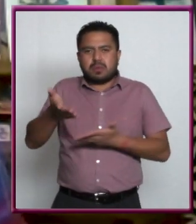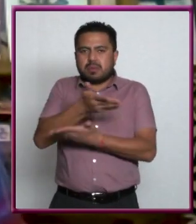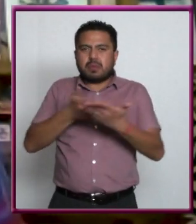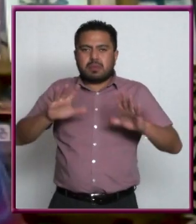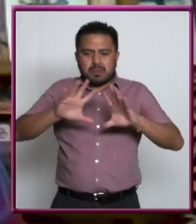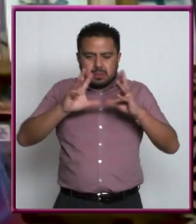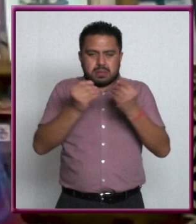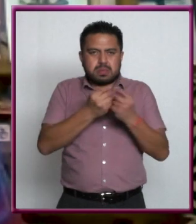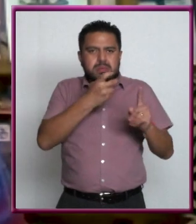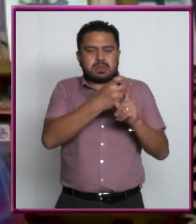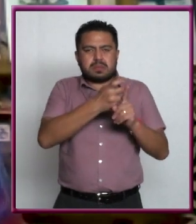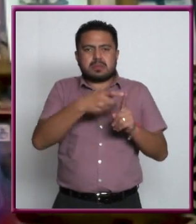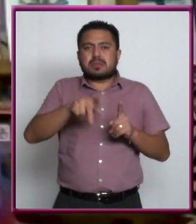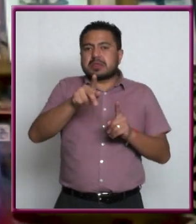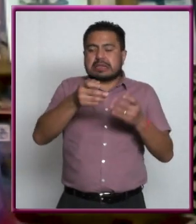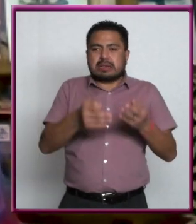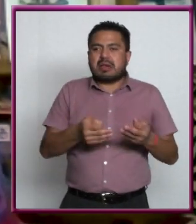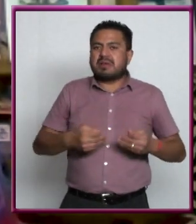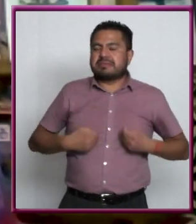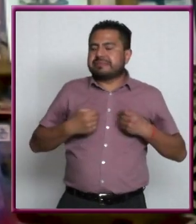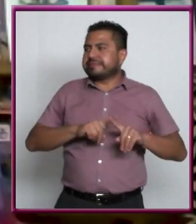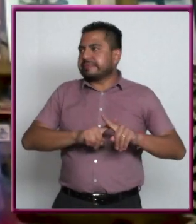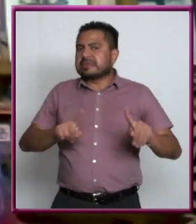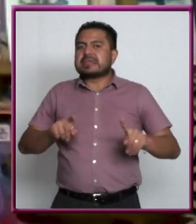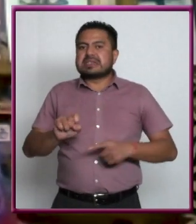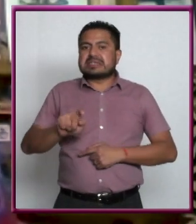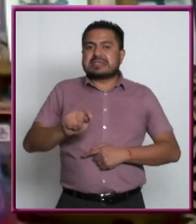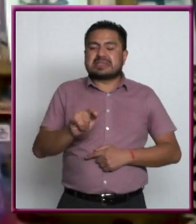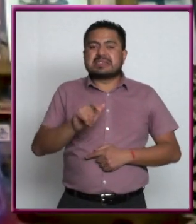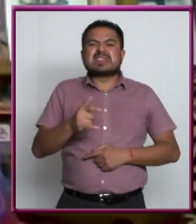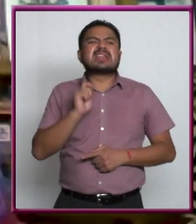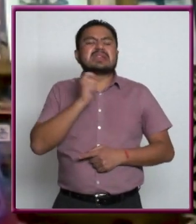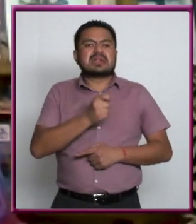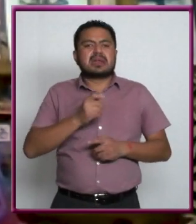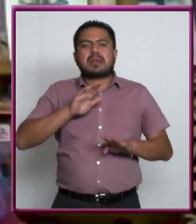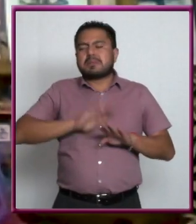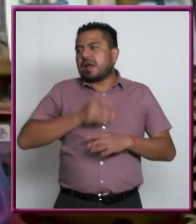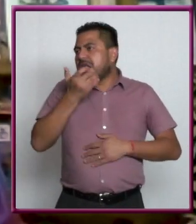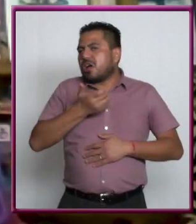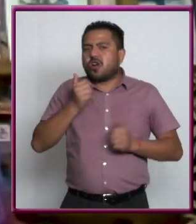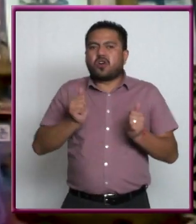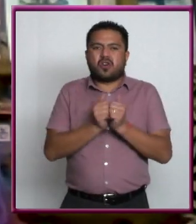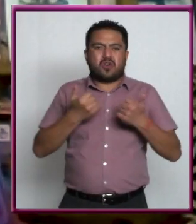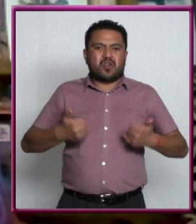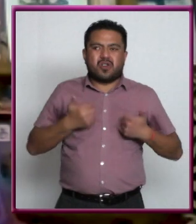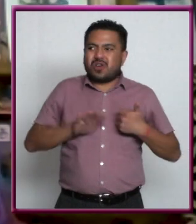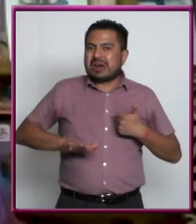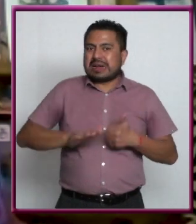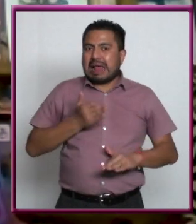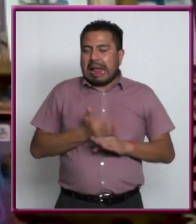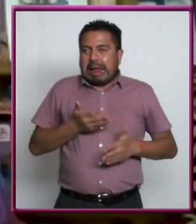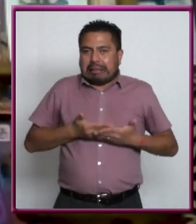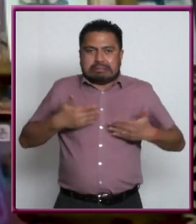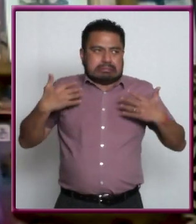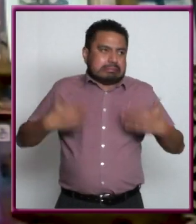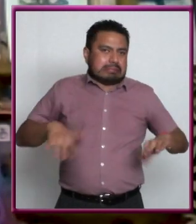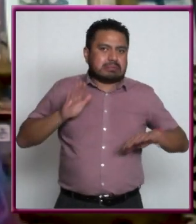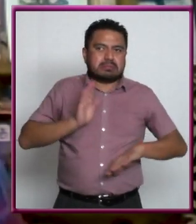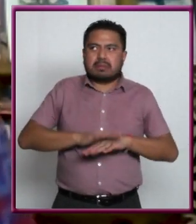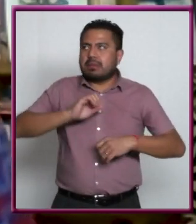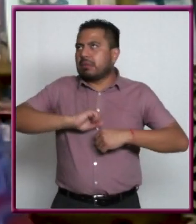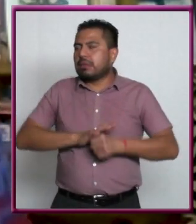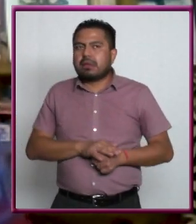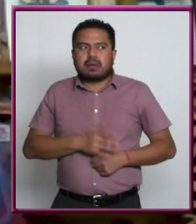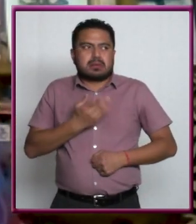cómo compartir todo esto, pero la realidad es diferente. La realidad es que el sexting es una práctica muy popular entre los jóvenes y más ahora en tiempos